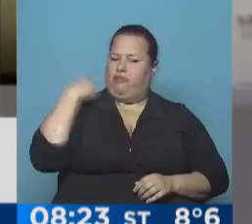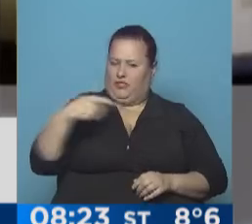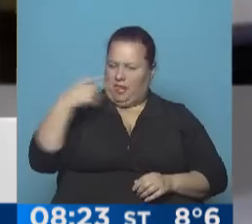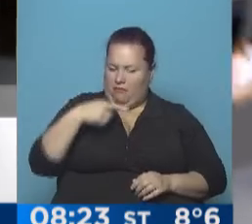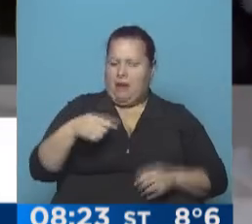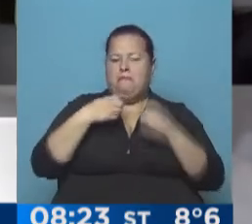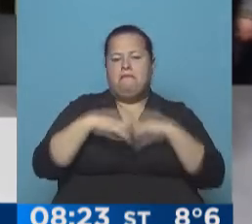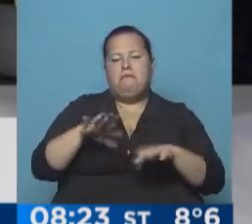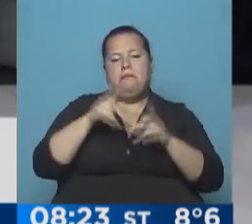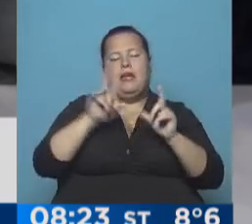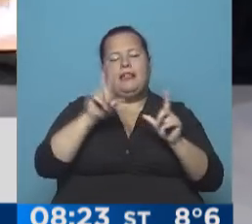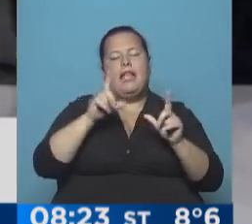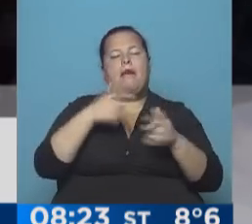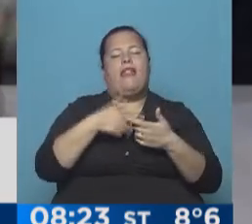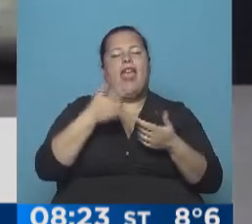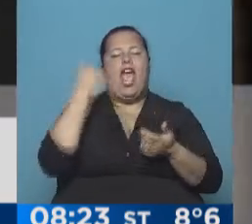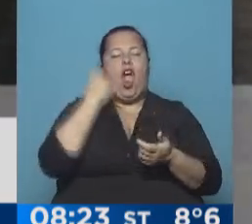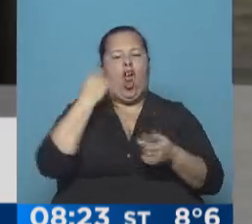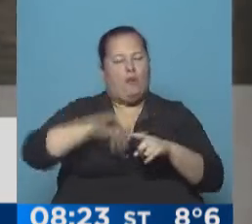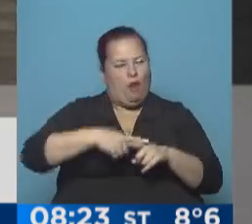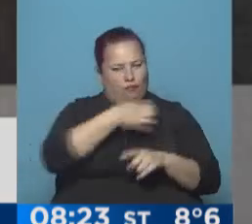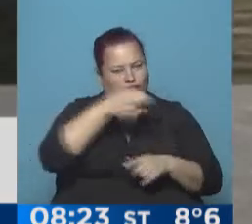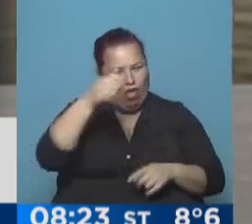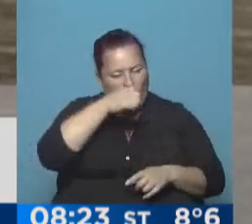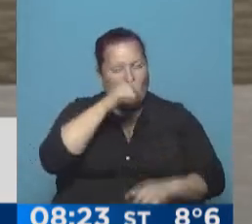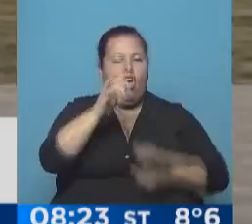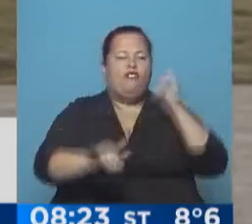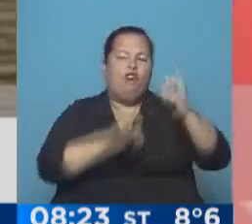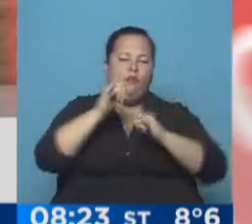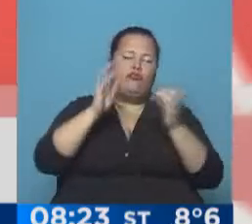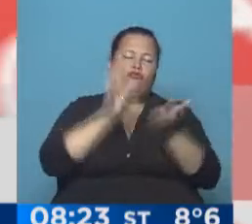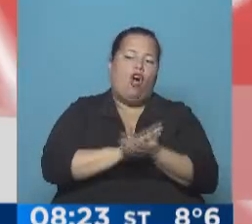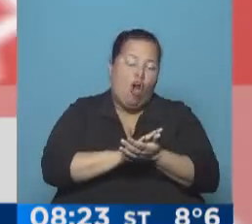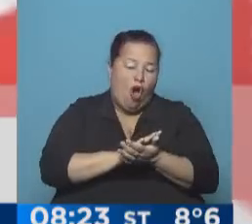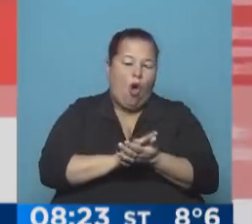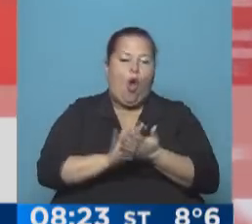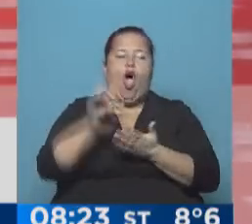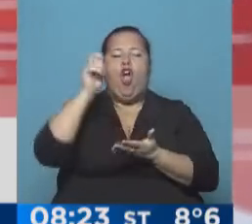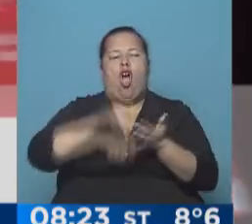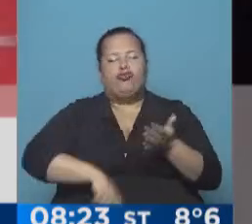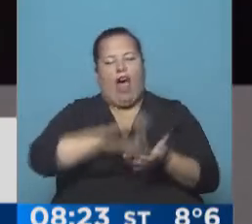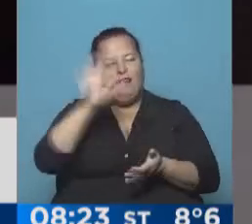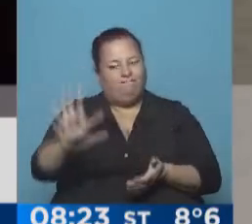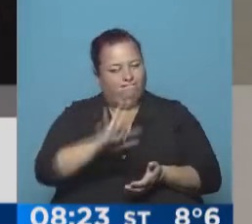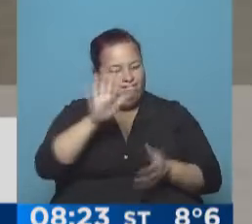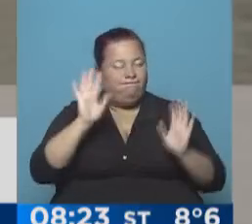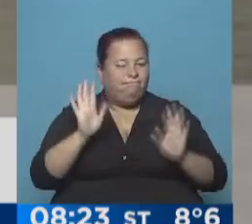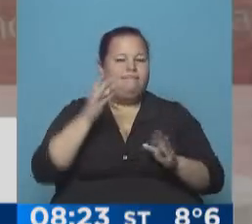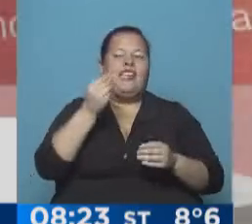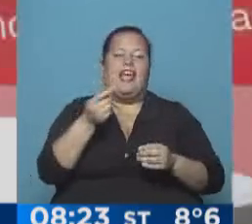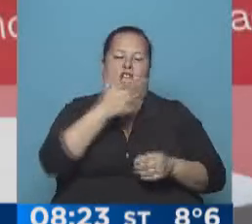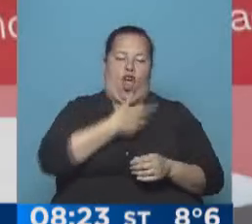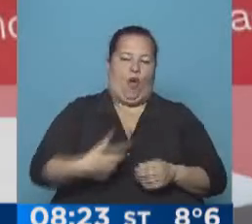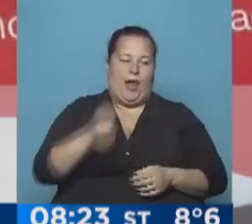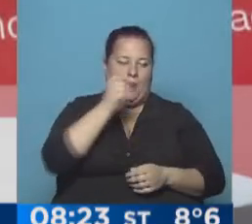habría su programa economía política los domingos con la información de los contratos sospechosos por lo menos entre el